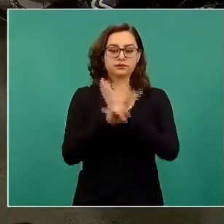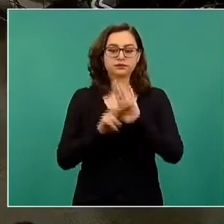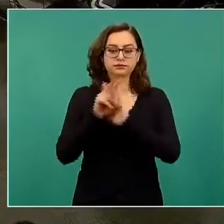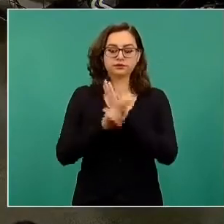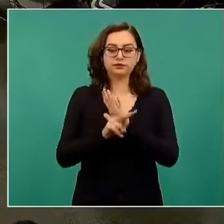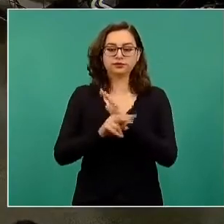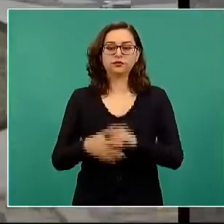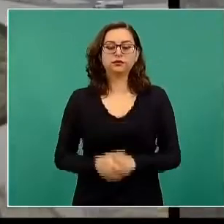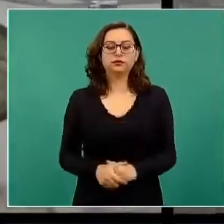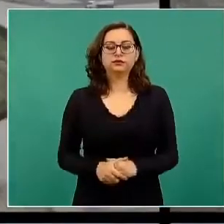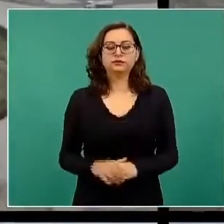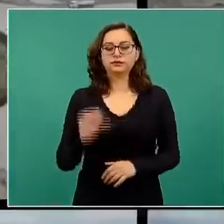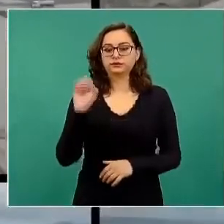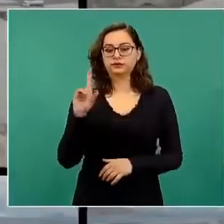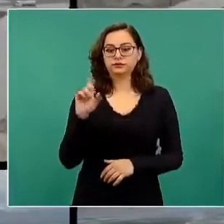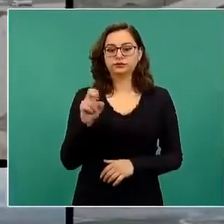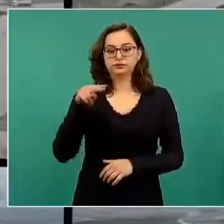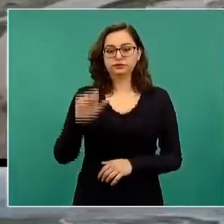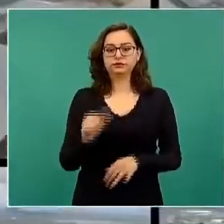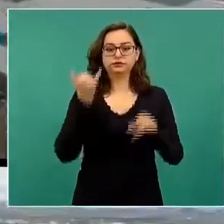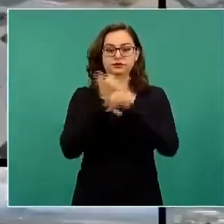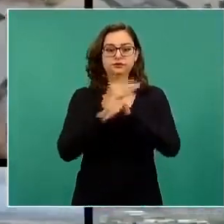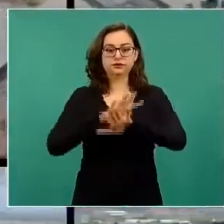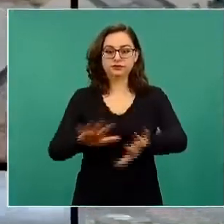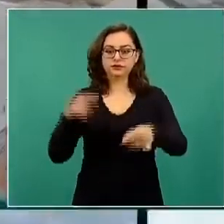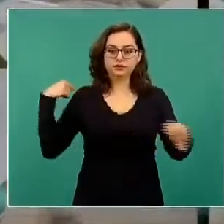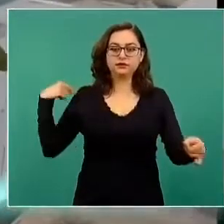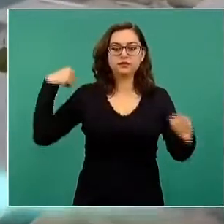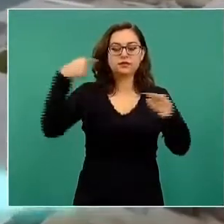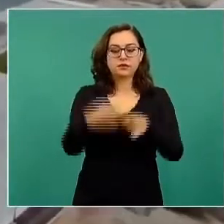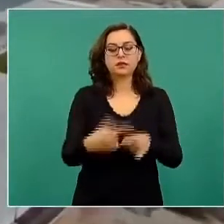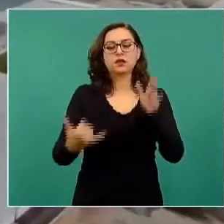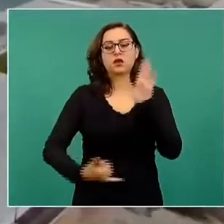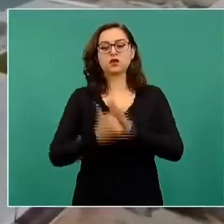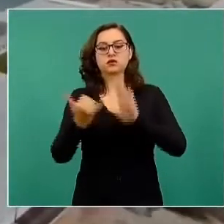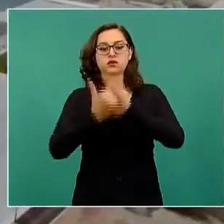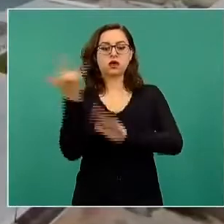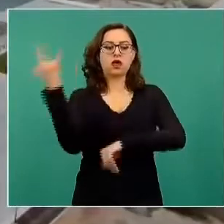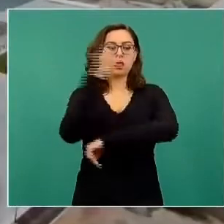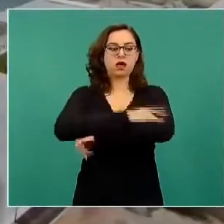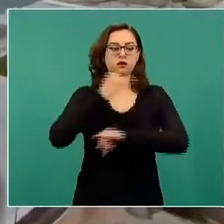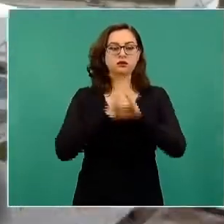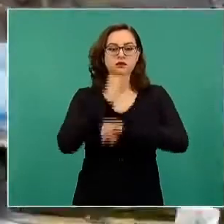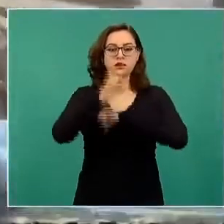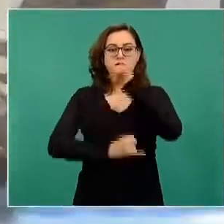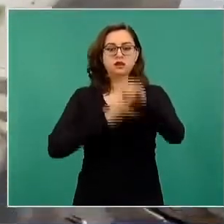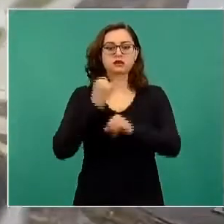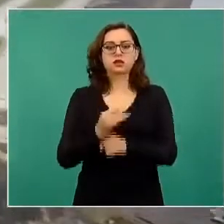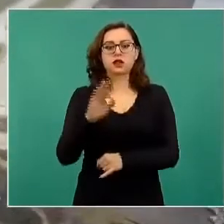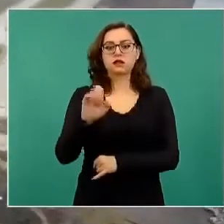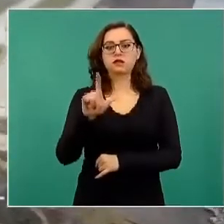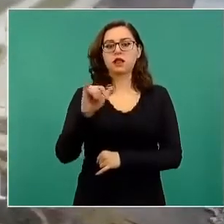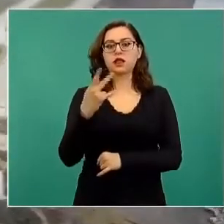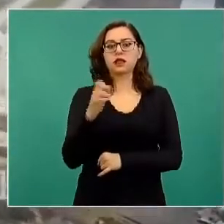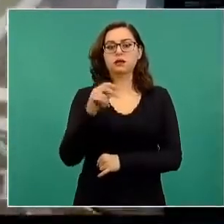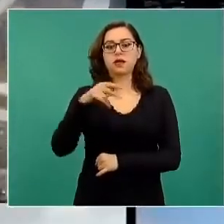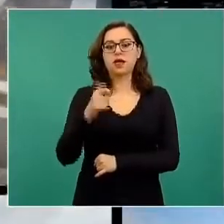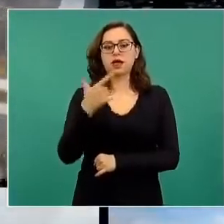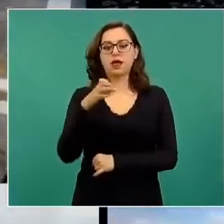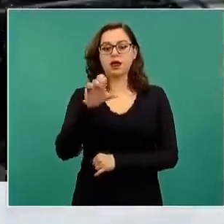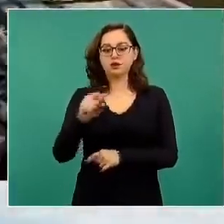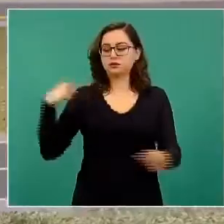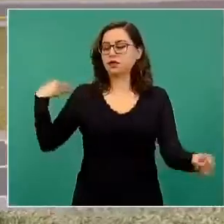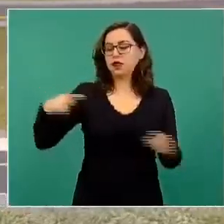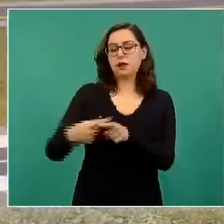La Secretaría de la Defensa Nacional informa los avances en la construcción del Aeropuerto Internacional Felipe Ángeles al 25 de octubre